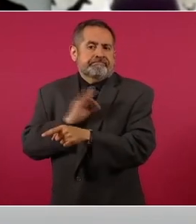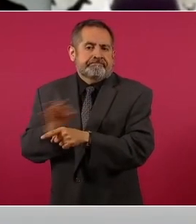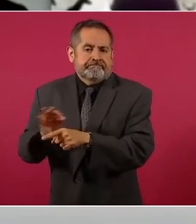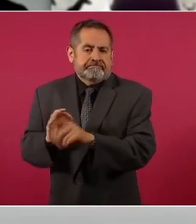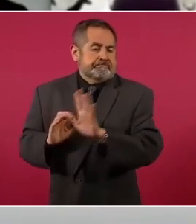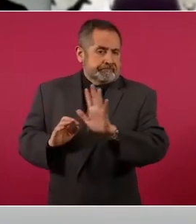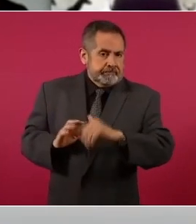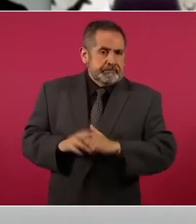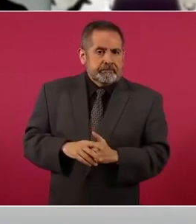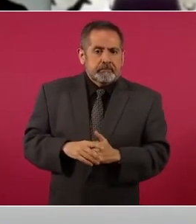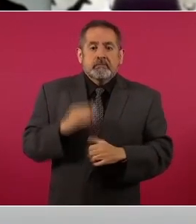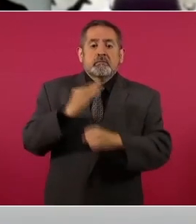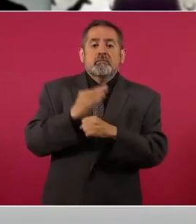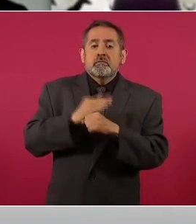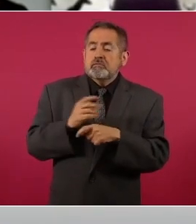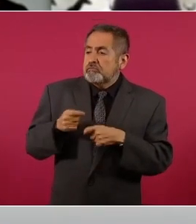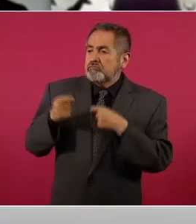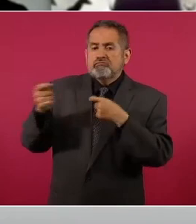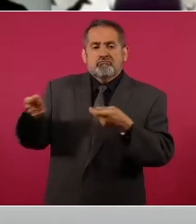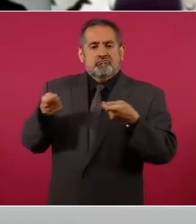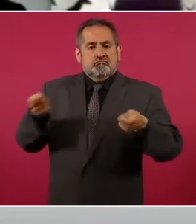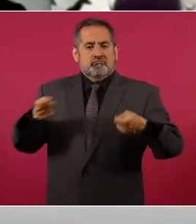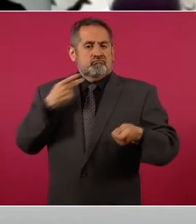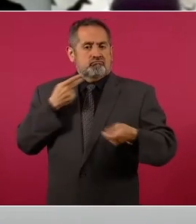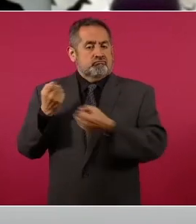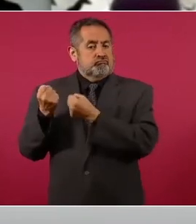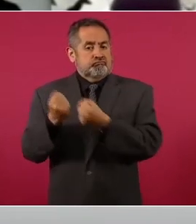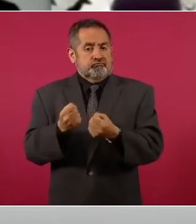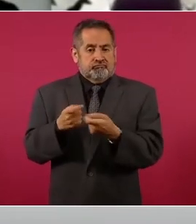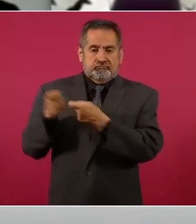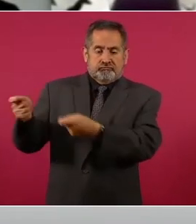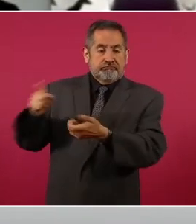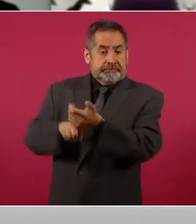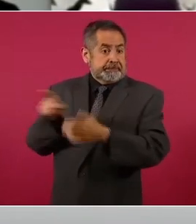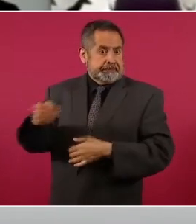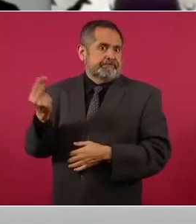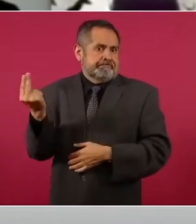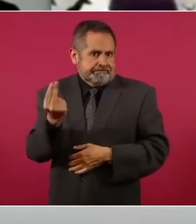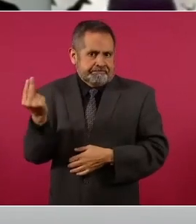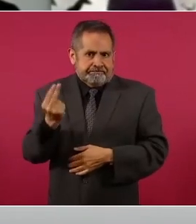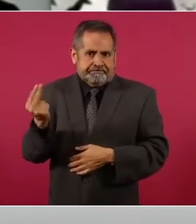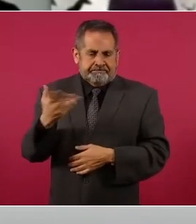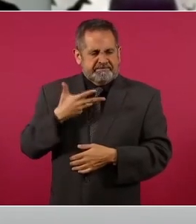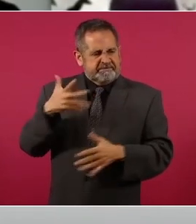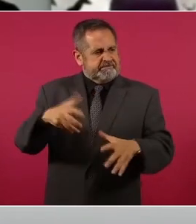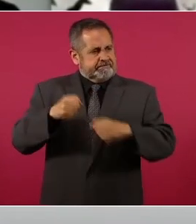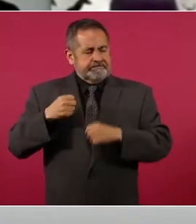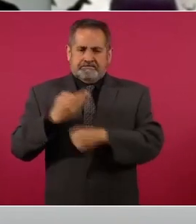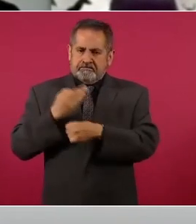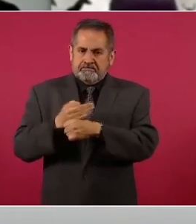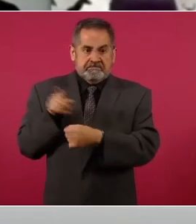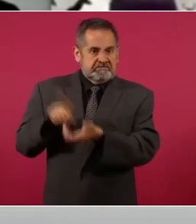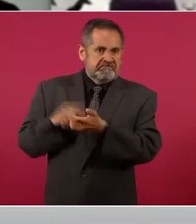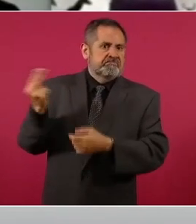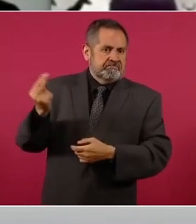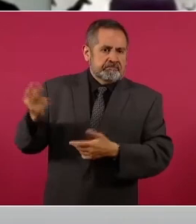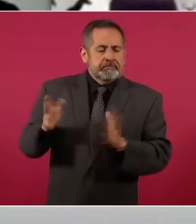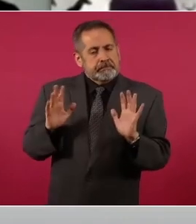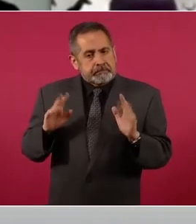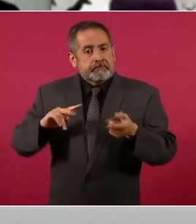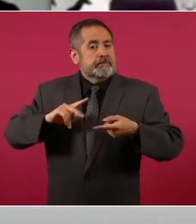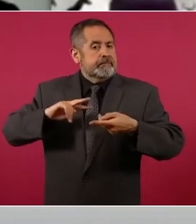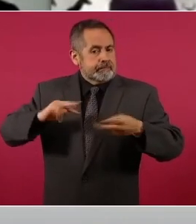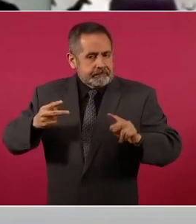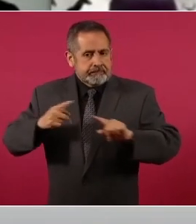Y podrías estarle dando a él un instrumento político que le urge tener en este momento. En cambio,